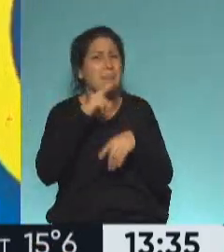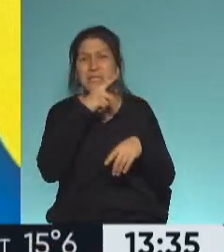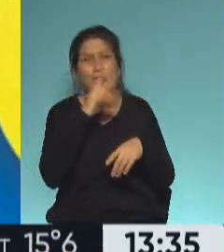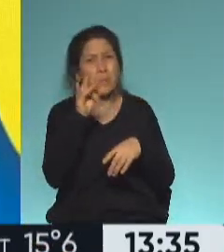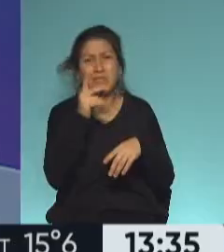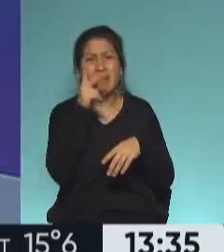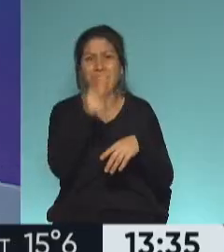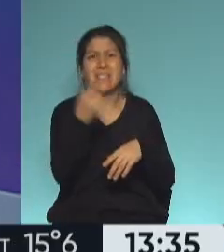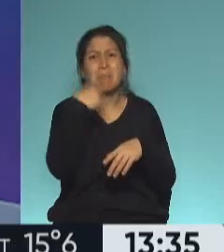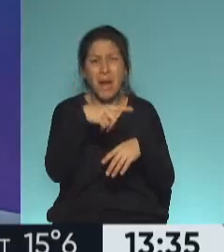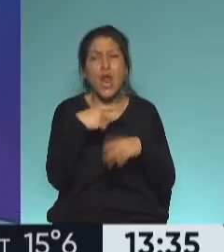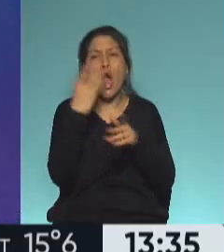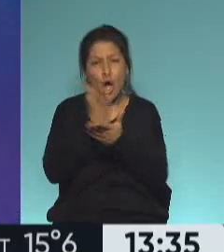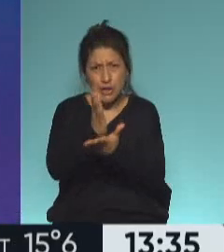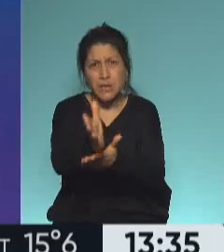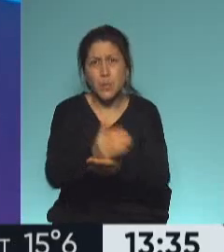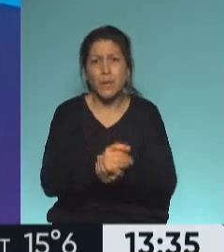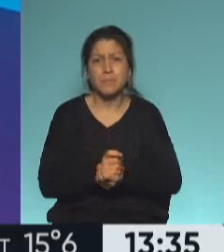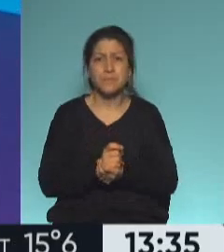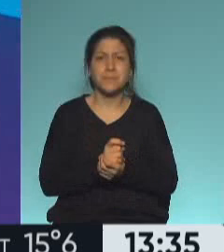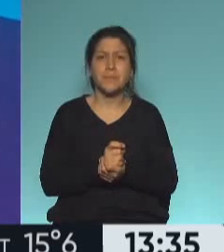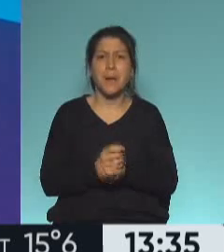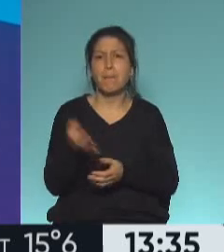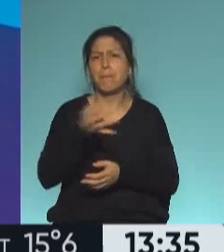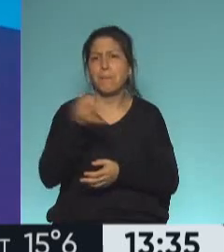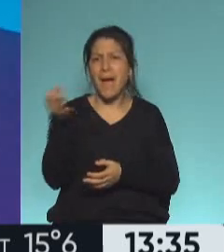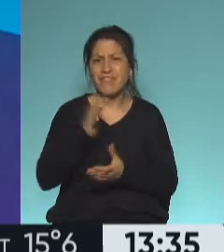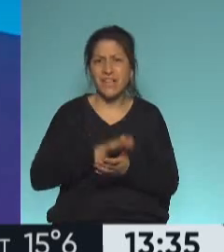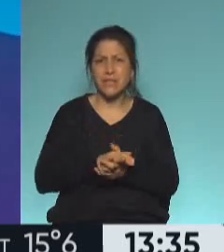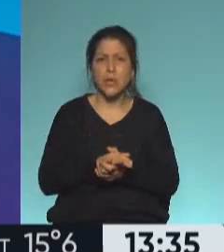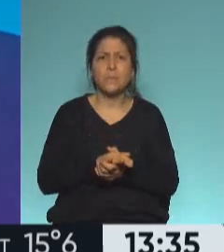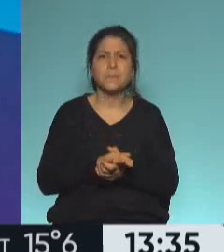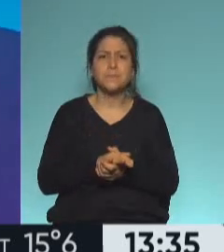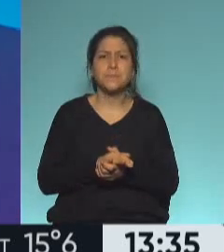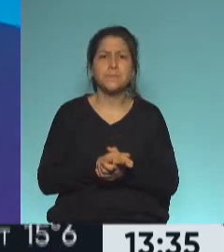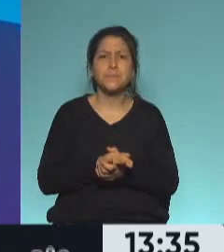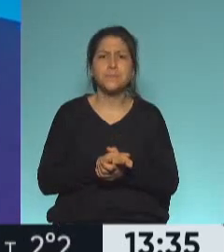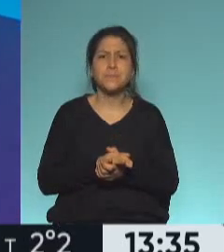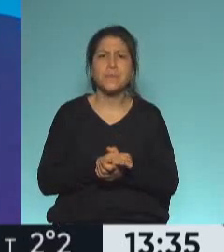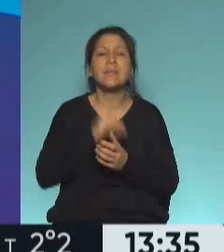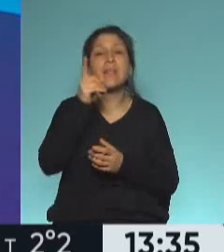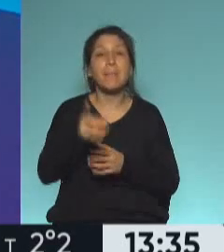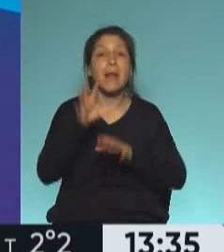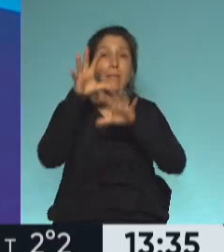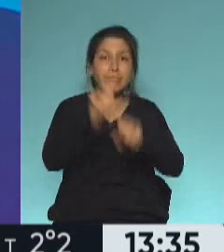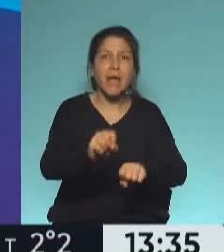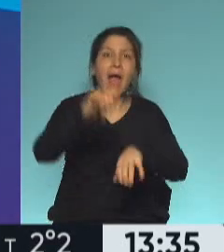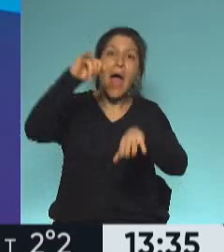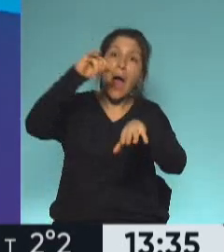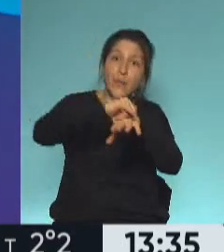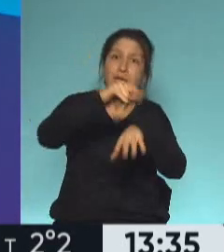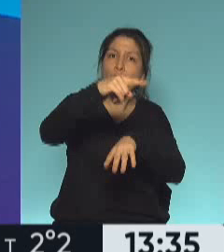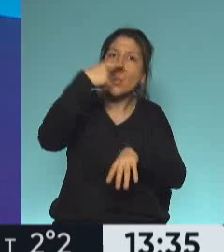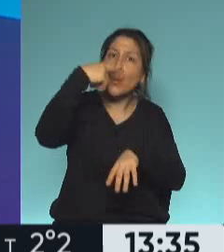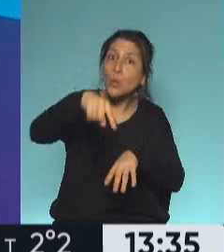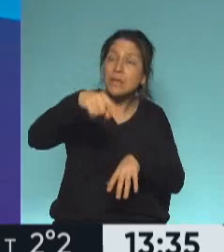seguir con los otros. Es muy sencillo. Perfecto, ahí salió impecable. Y también interceptan un avión, esto es lo último